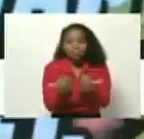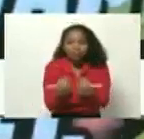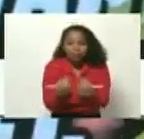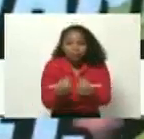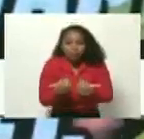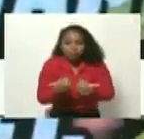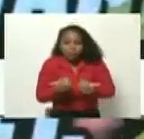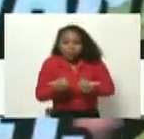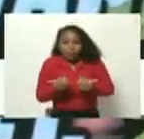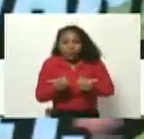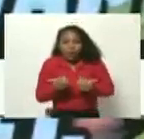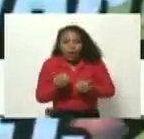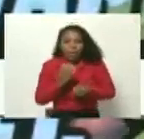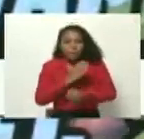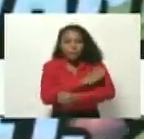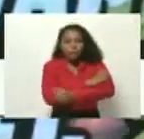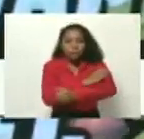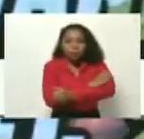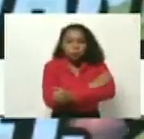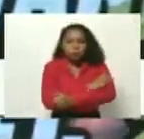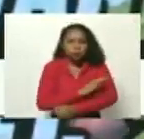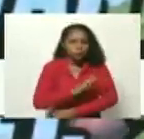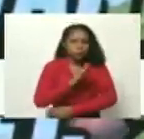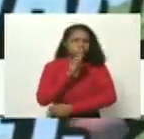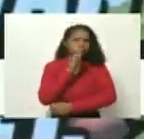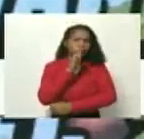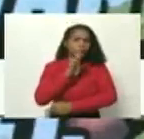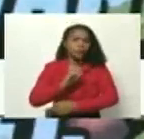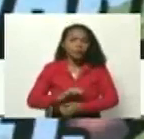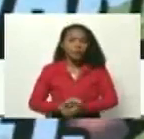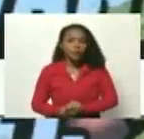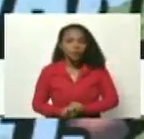una oligarquía espantosa.